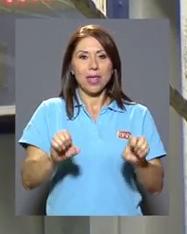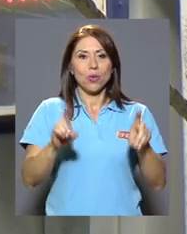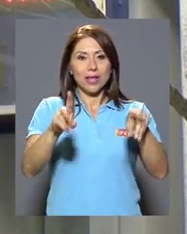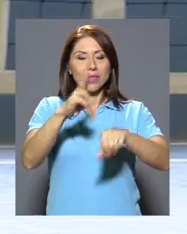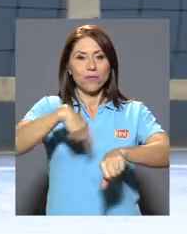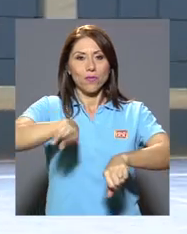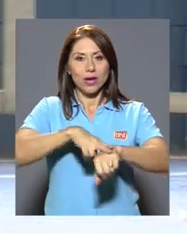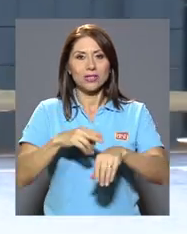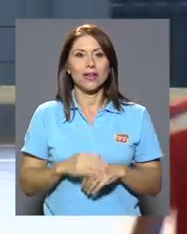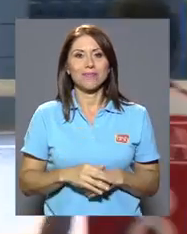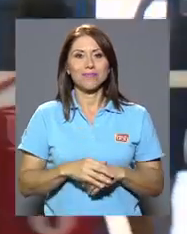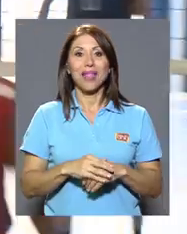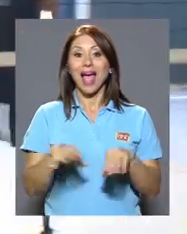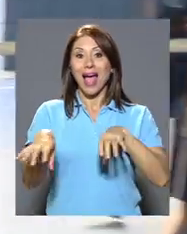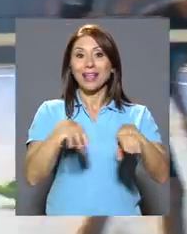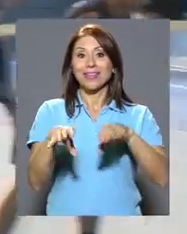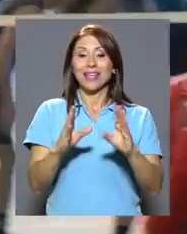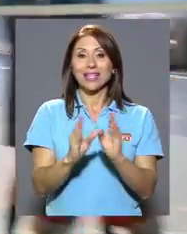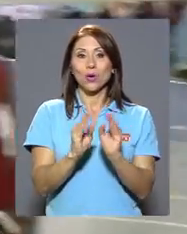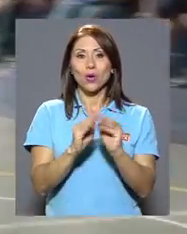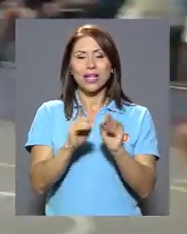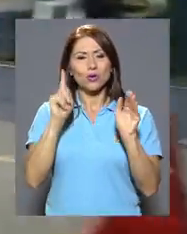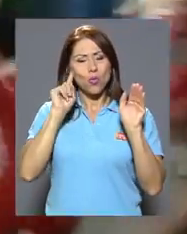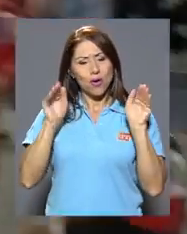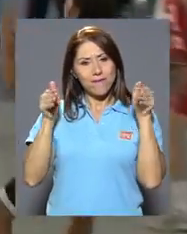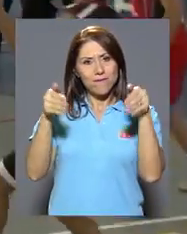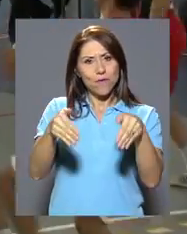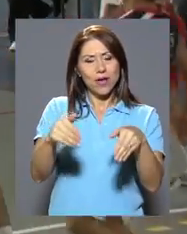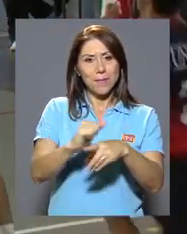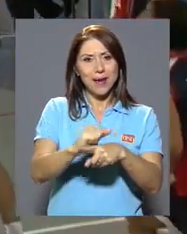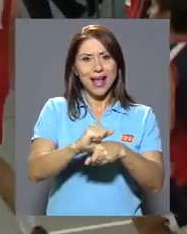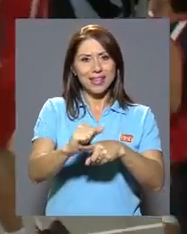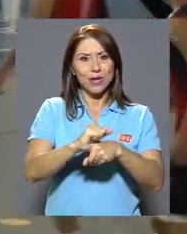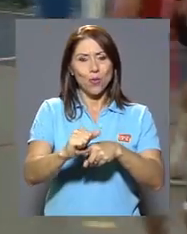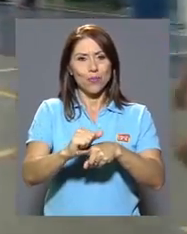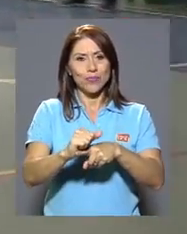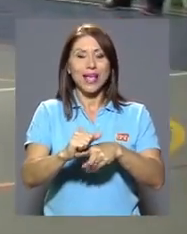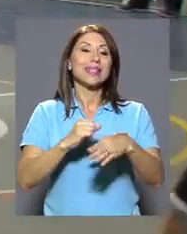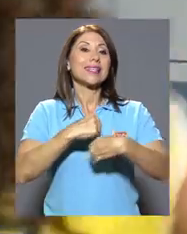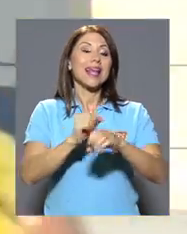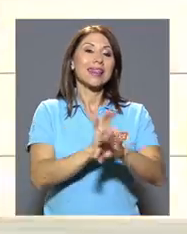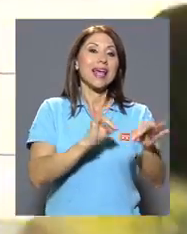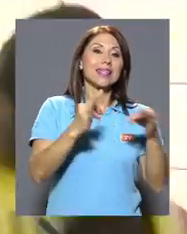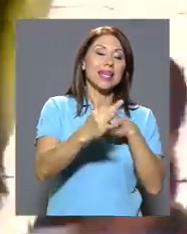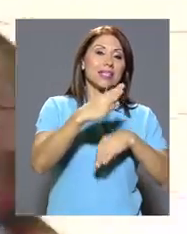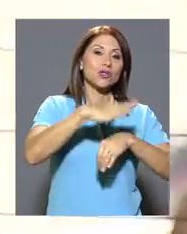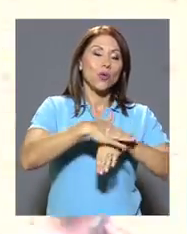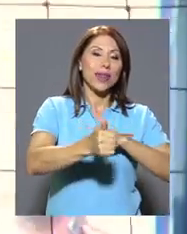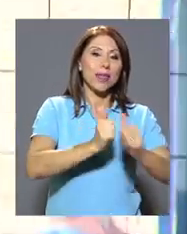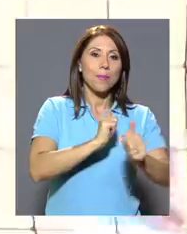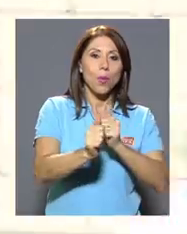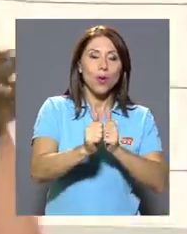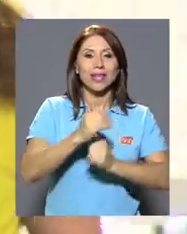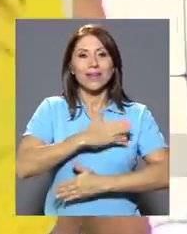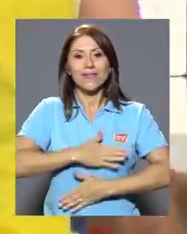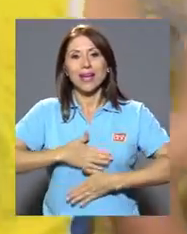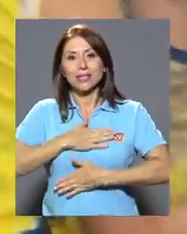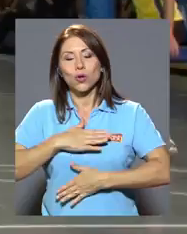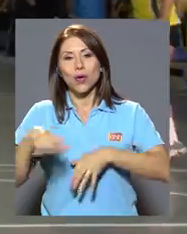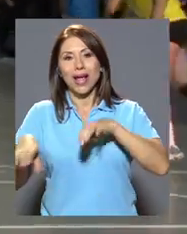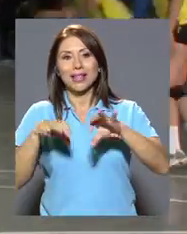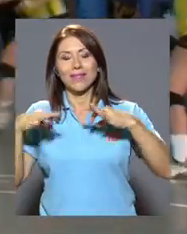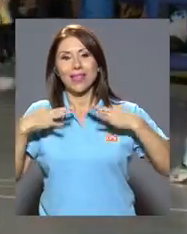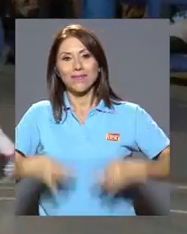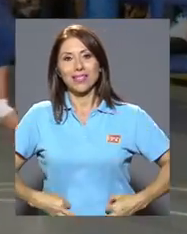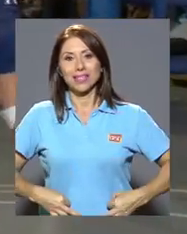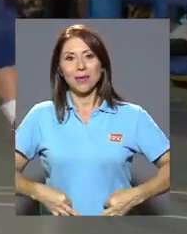Las actividades del Congreso tendrán un enfoque práctico. Se desarrollarán talleres sobre deporte, recreación y actividad física. El